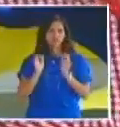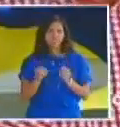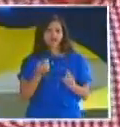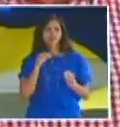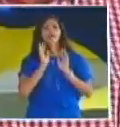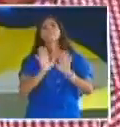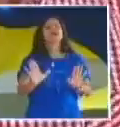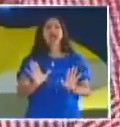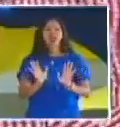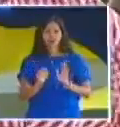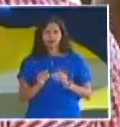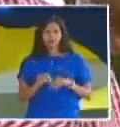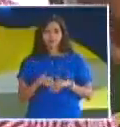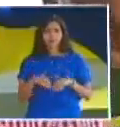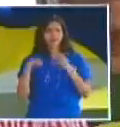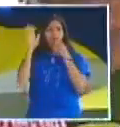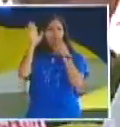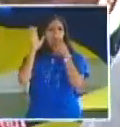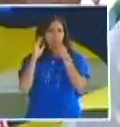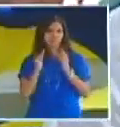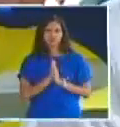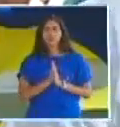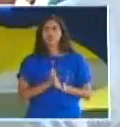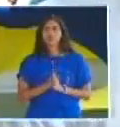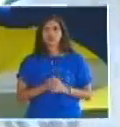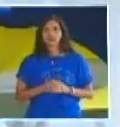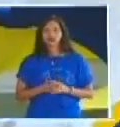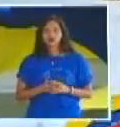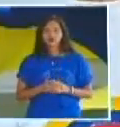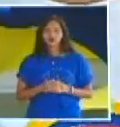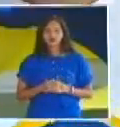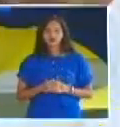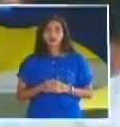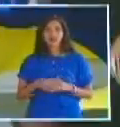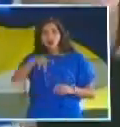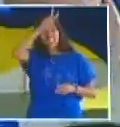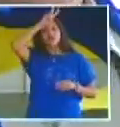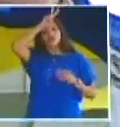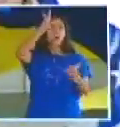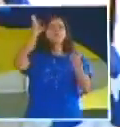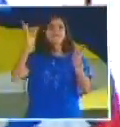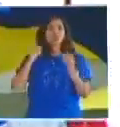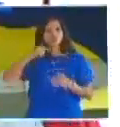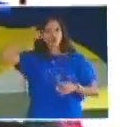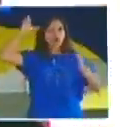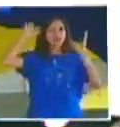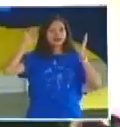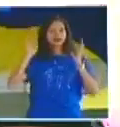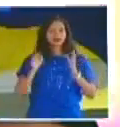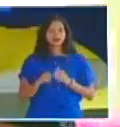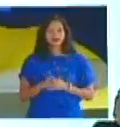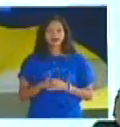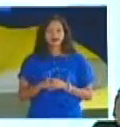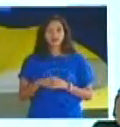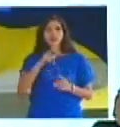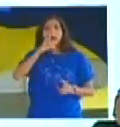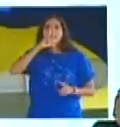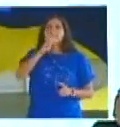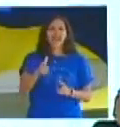cívico. Pichón de Hitler. Es un estúpido, un imbécil, una mala